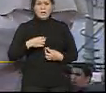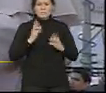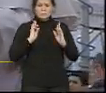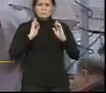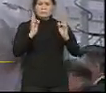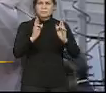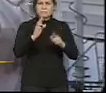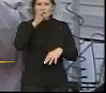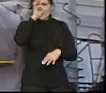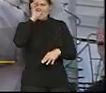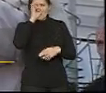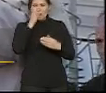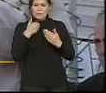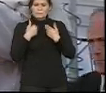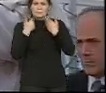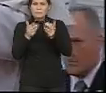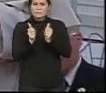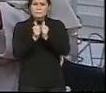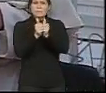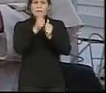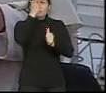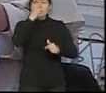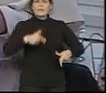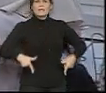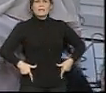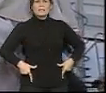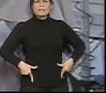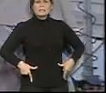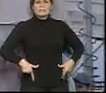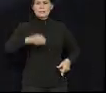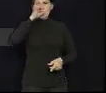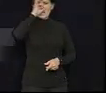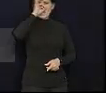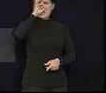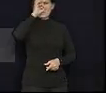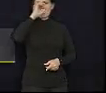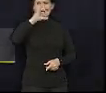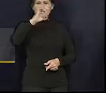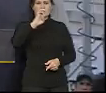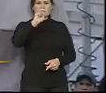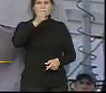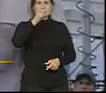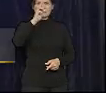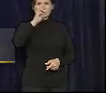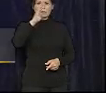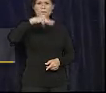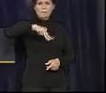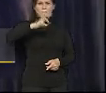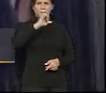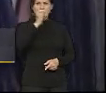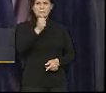comunidad, acompaña esta entrega el señor intendente municipal de la ciudad de Luque, don César Mesa Bría.